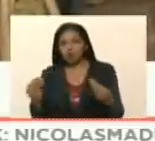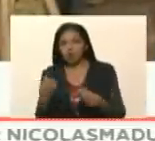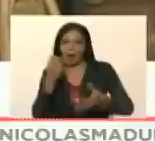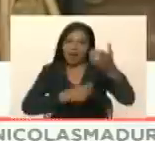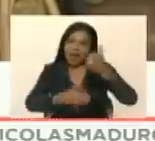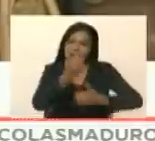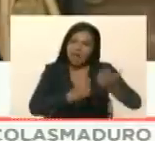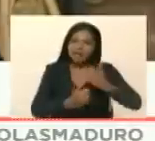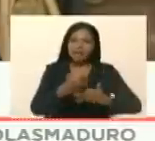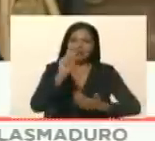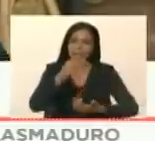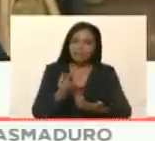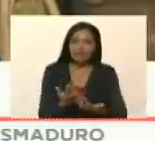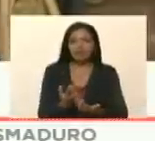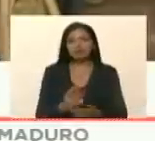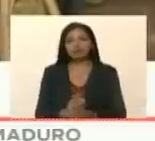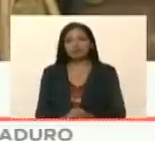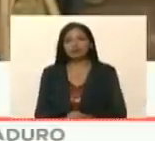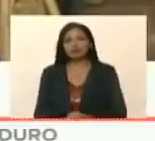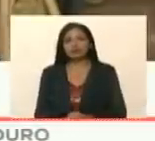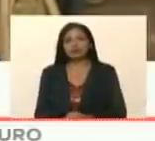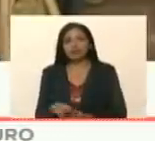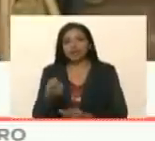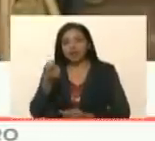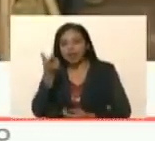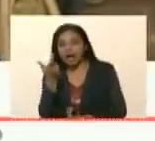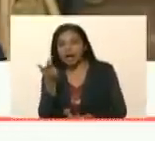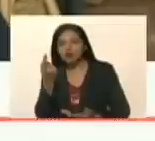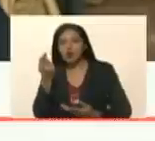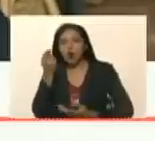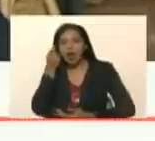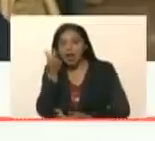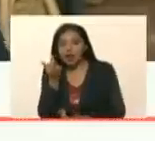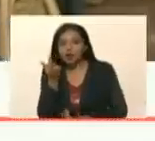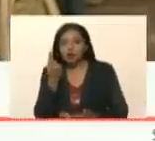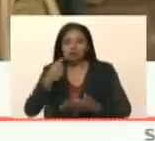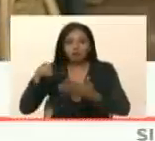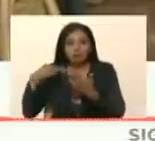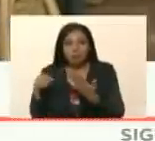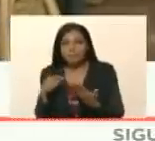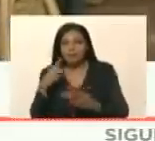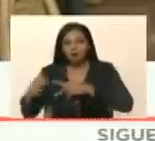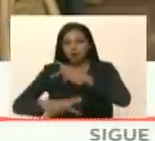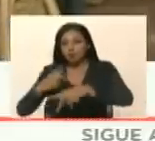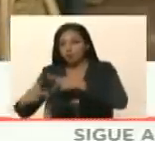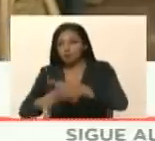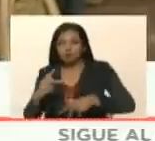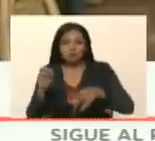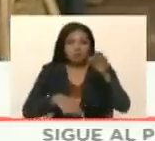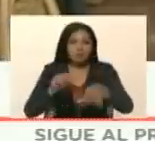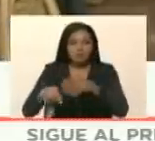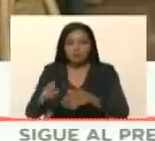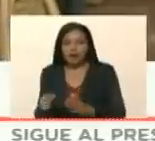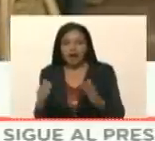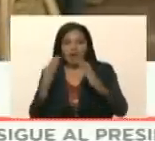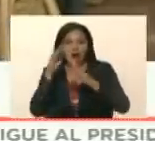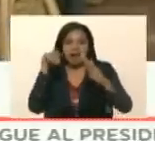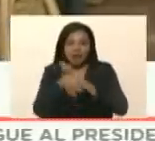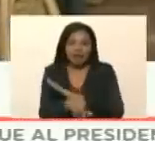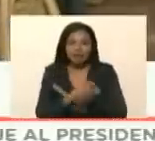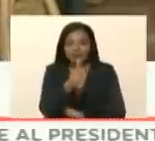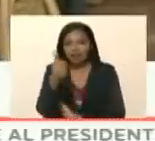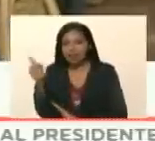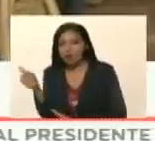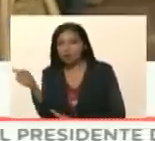leche, producir el frijol, el arroz, producirlo todo y que llegue al hogar